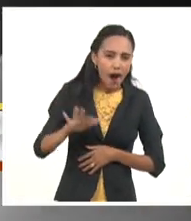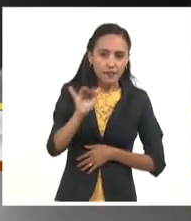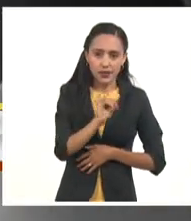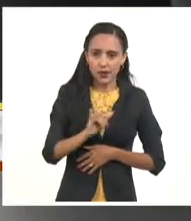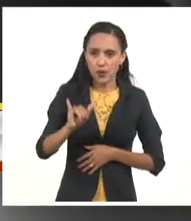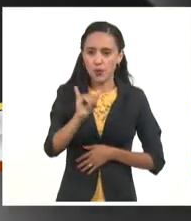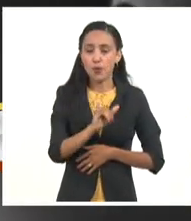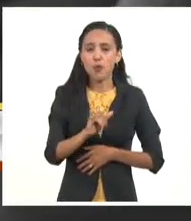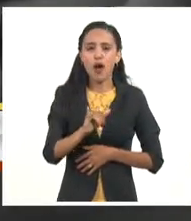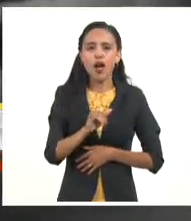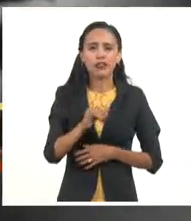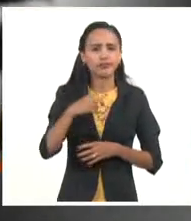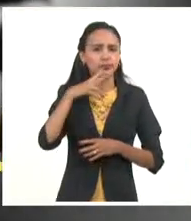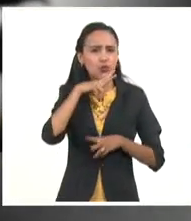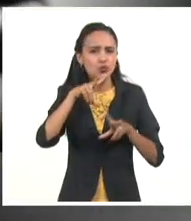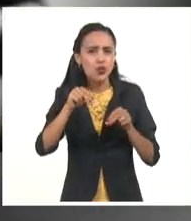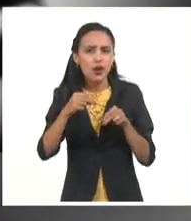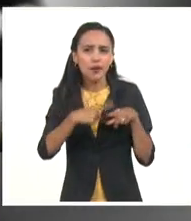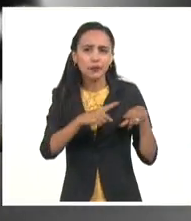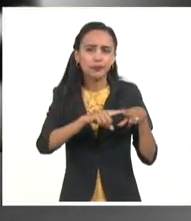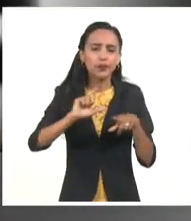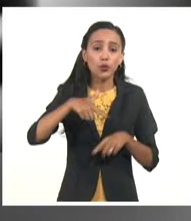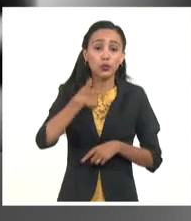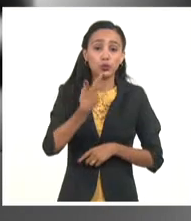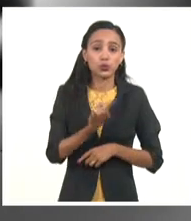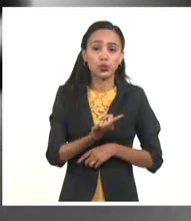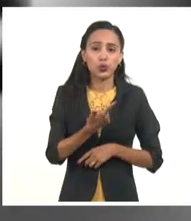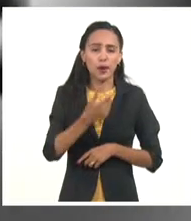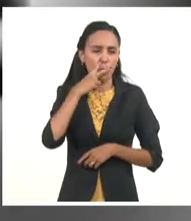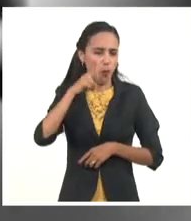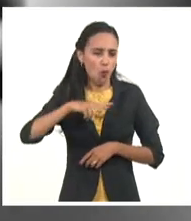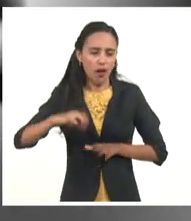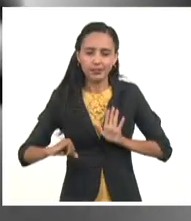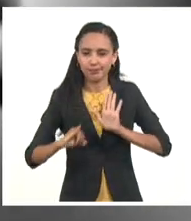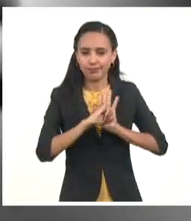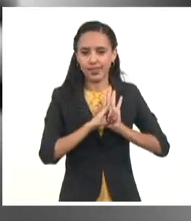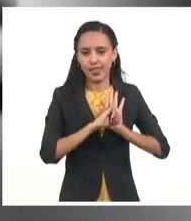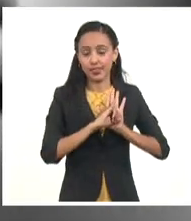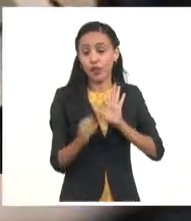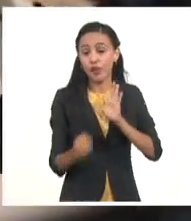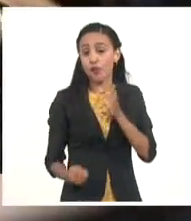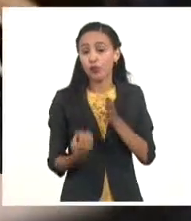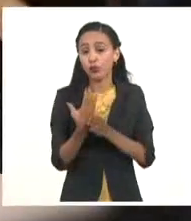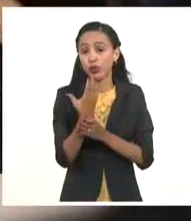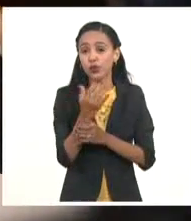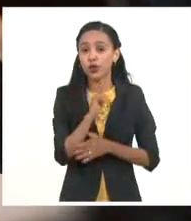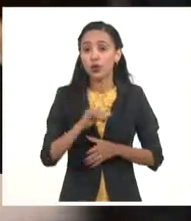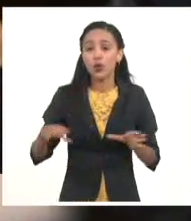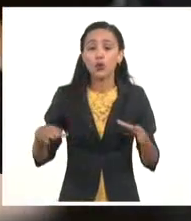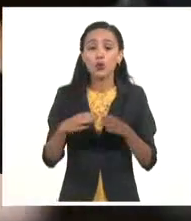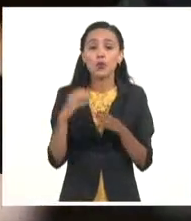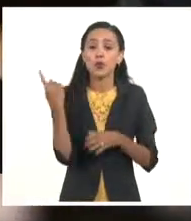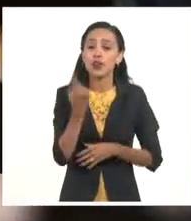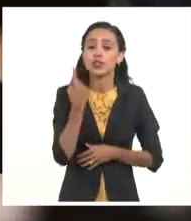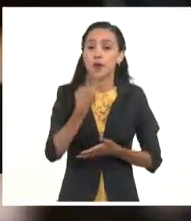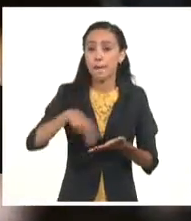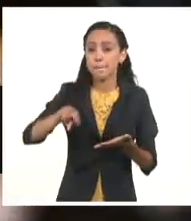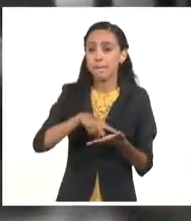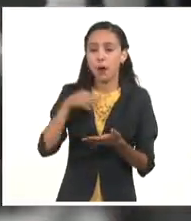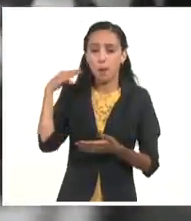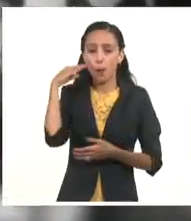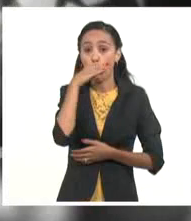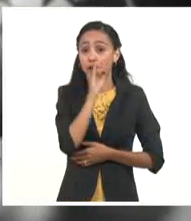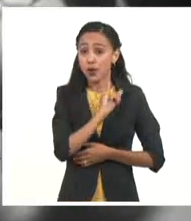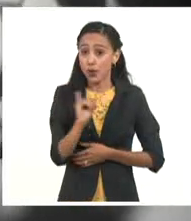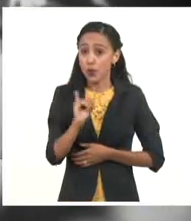cultural sin precedentes desde la búsqueda de la identidad fue fundador del conjunto nacional de danza moderna y dejó una